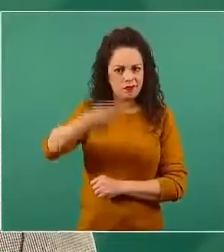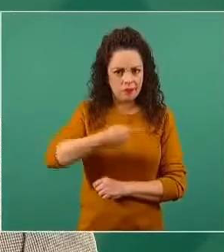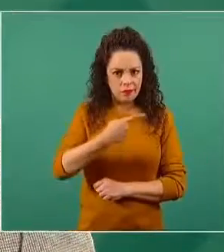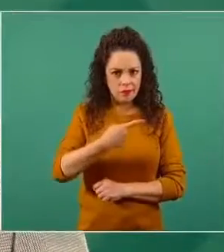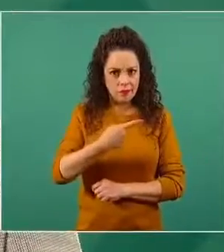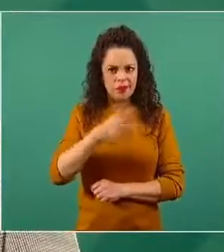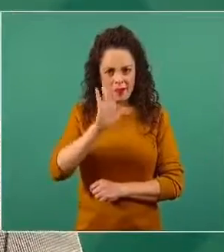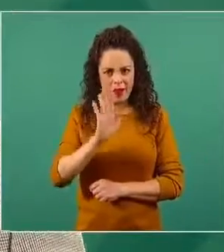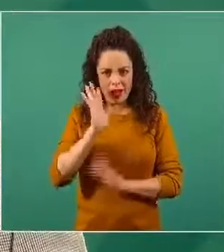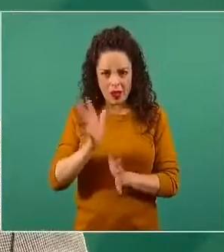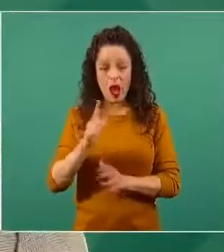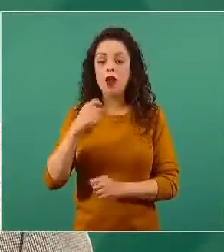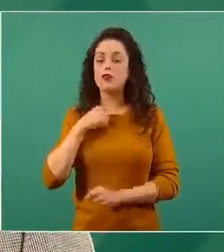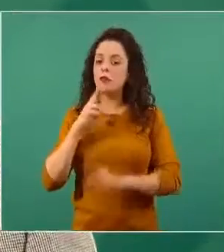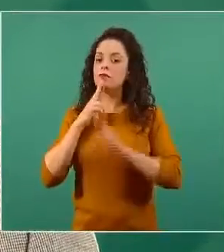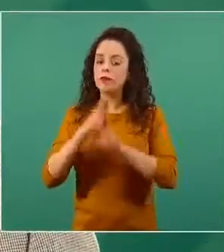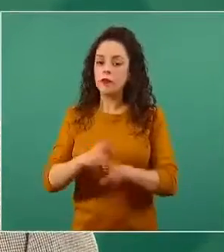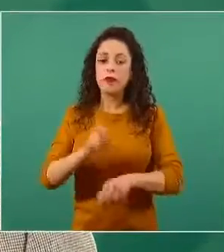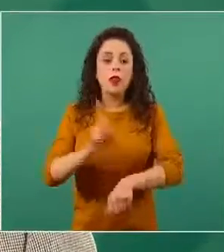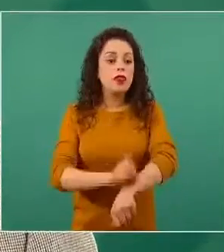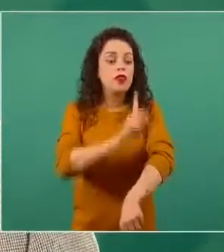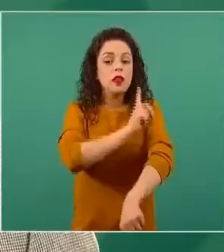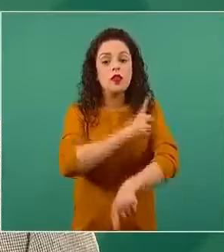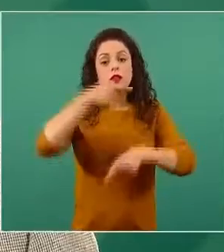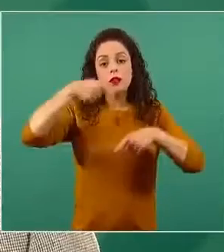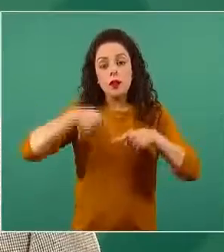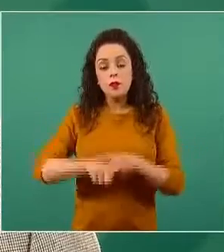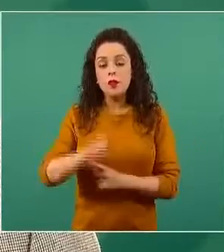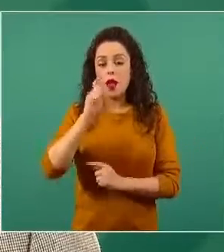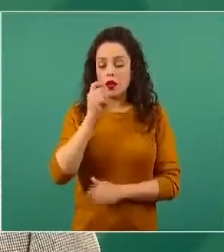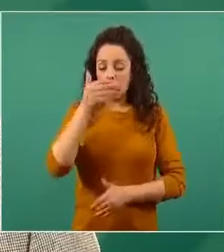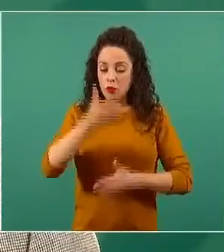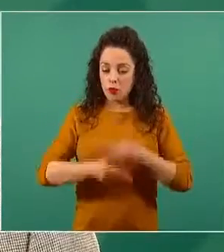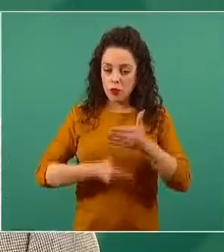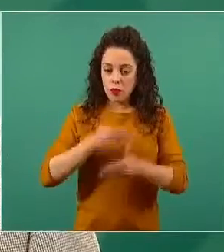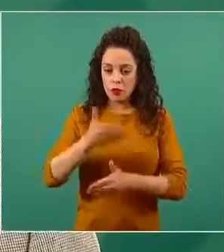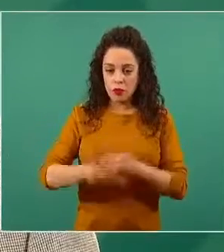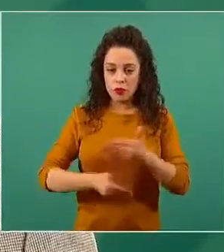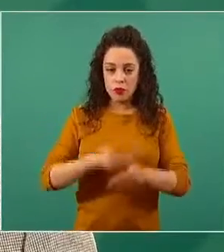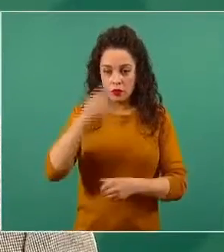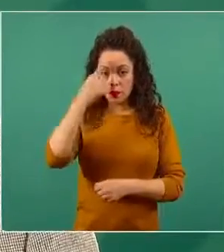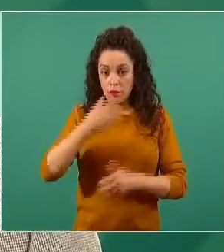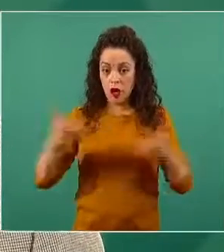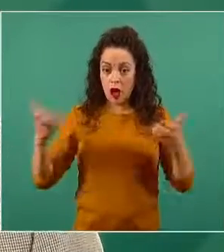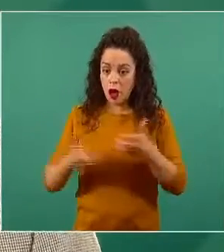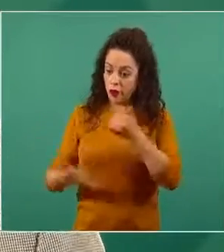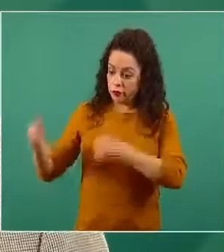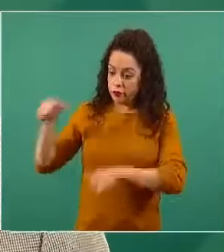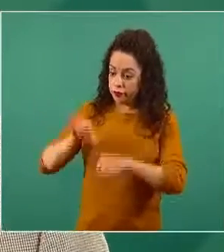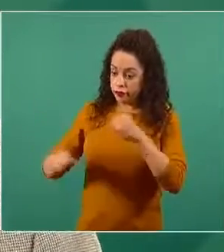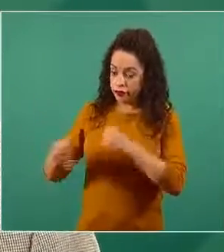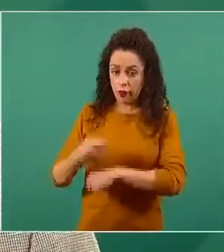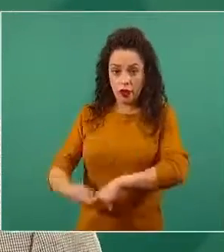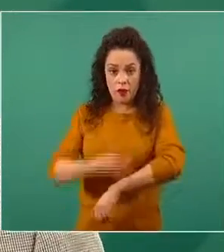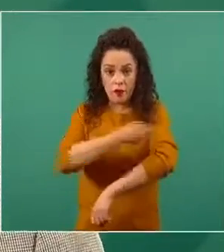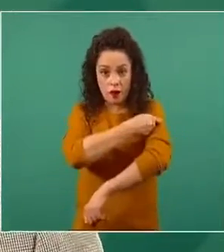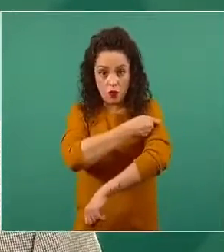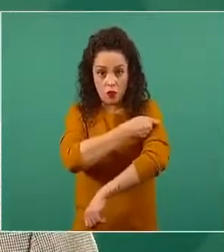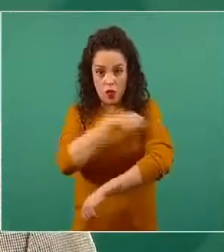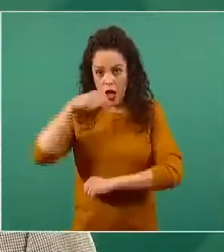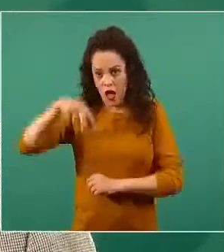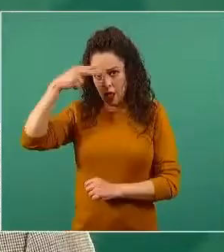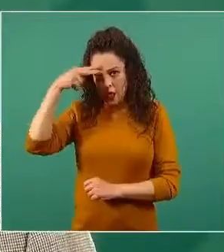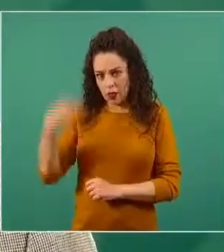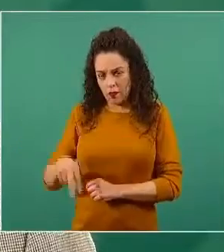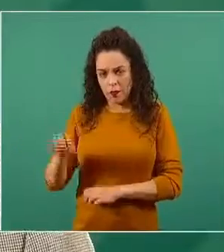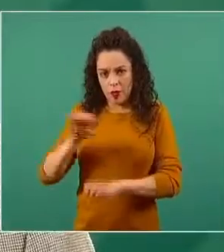fue: desde que empezó el proceso de desarrollo de la vacuna Johnson & Johnson, que en México está representado por una